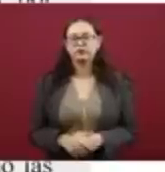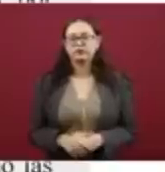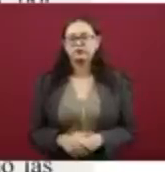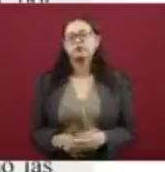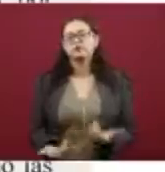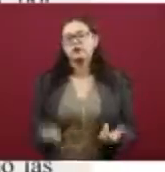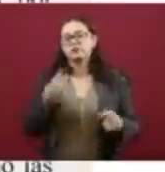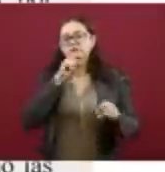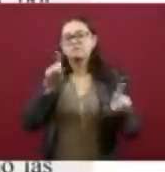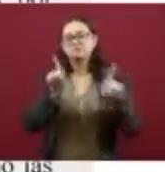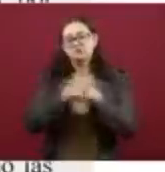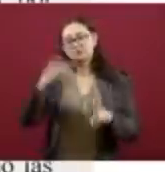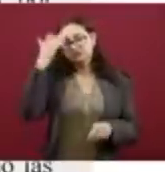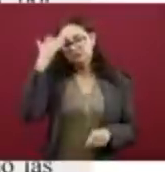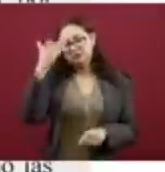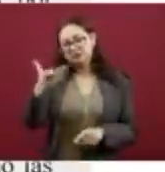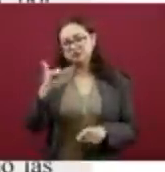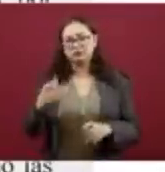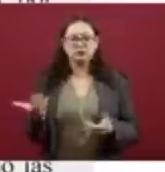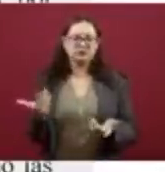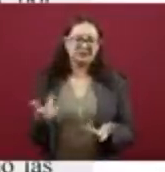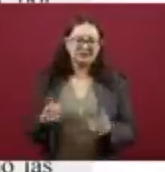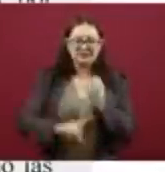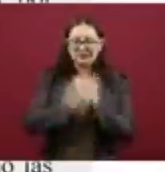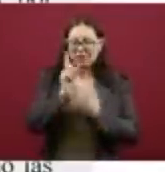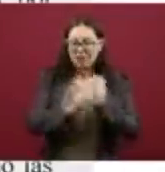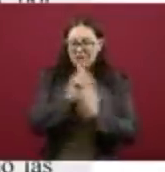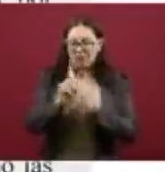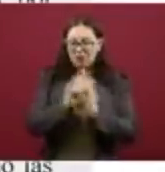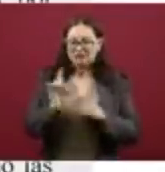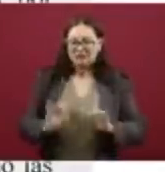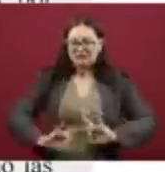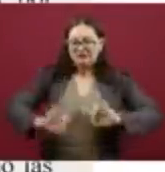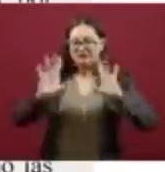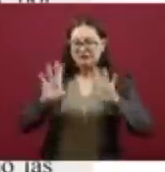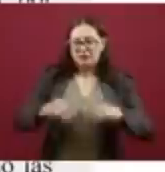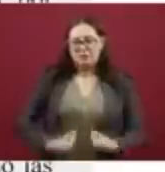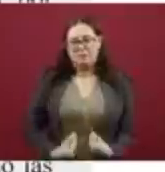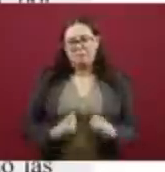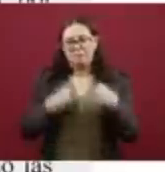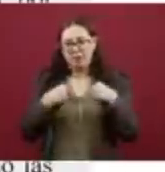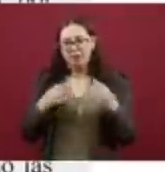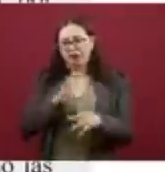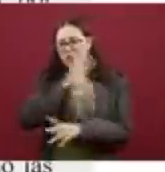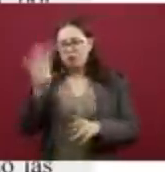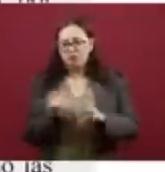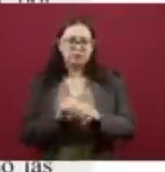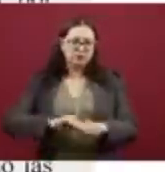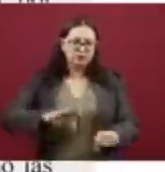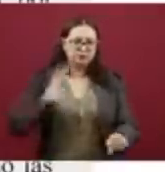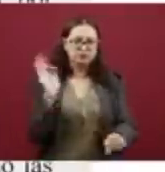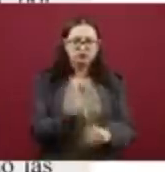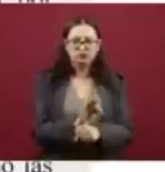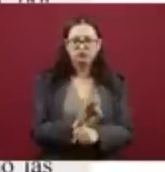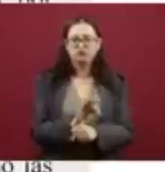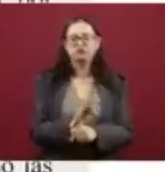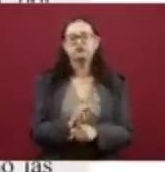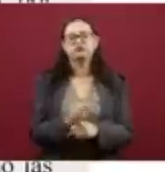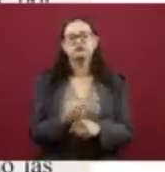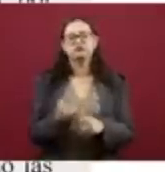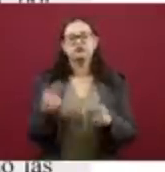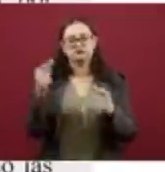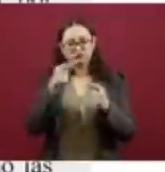delicado que es importante de estos servicios de protección a la vida e integridad de los usuarios, los beneficiarios del